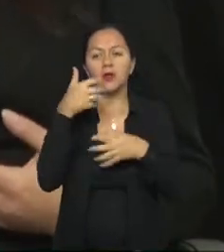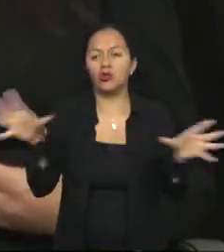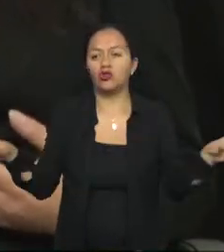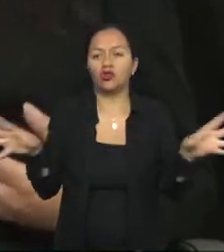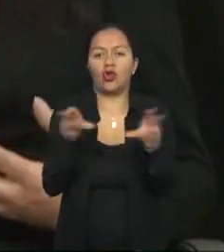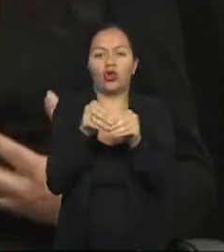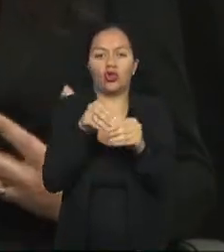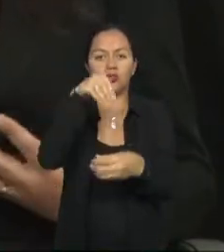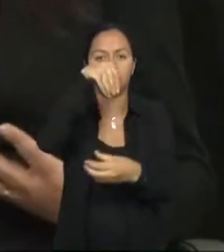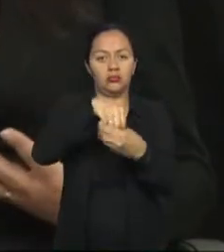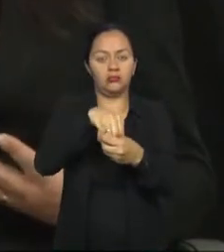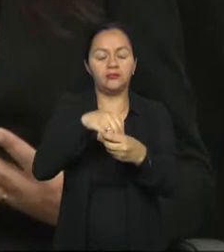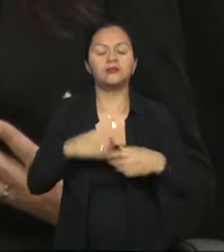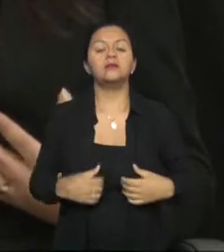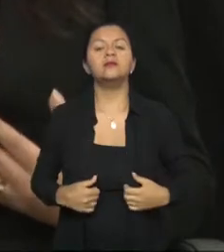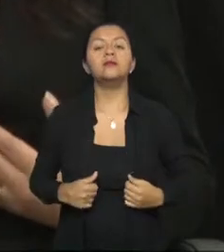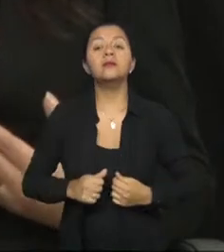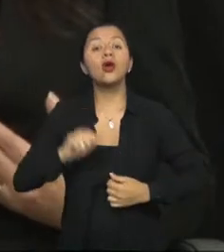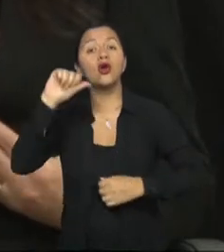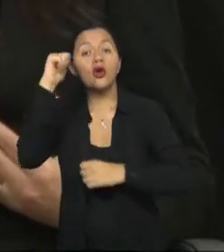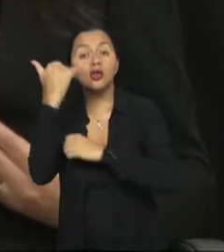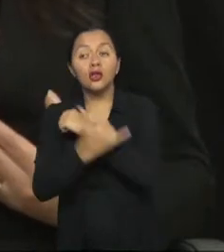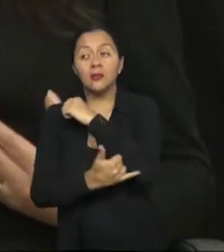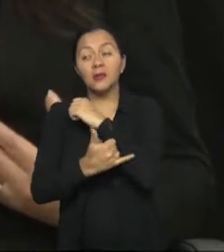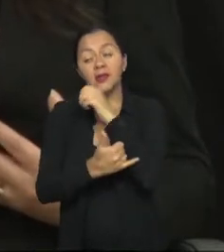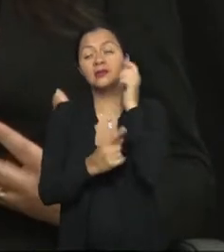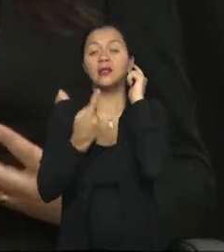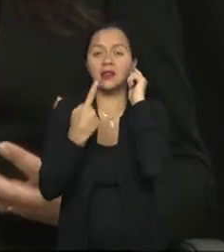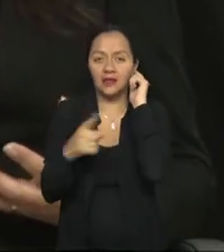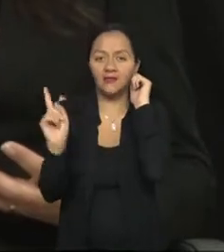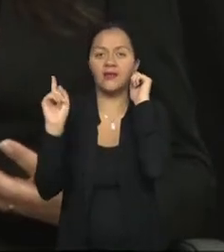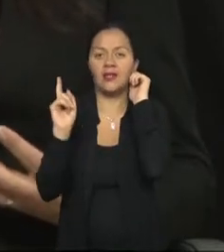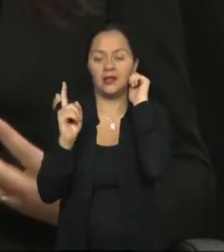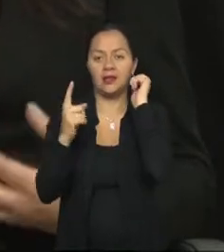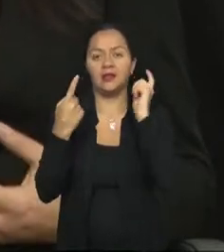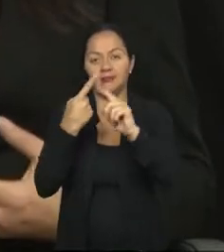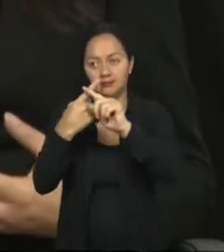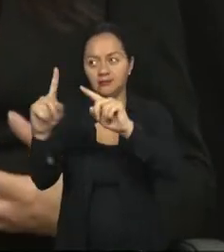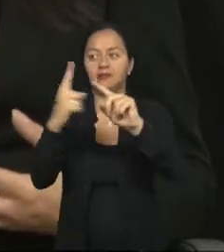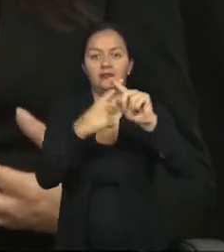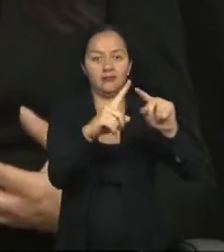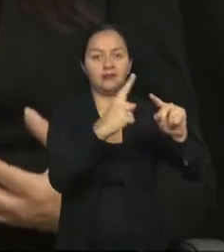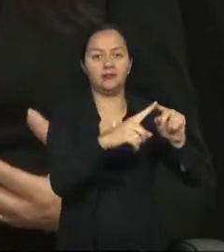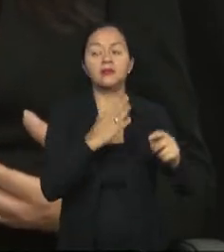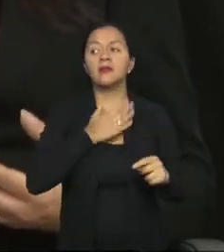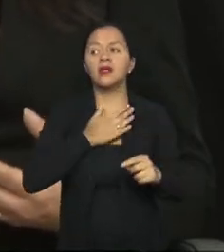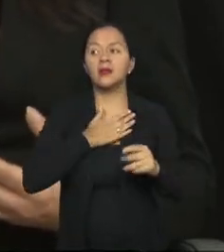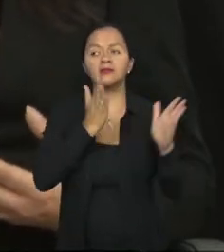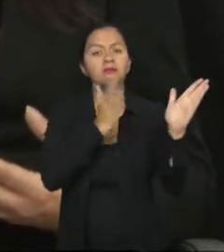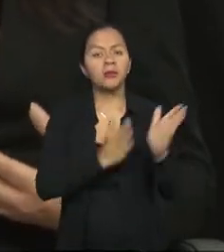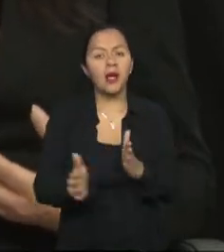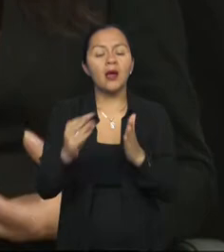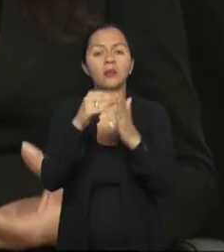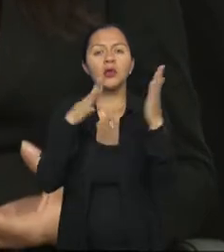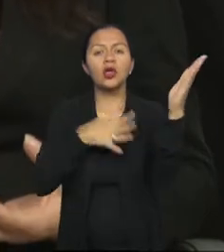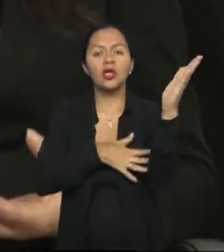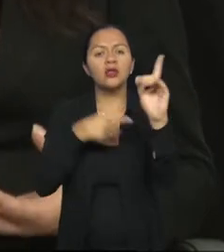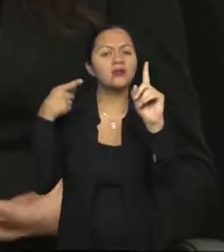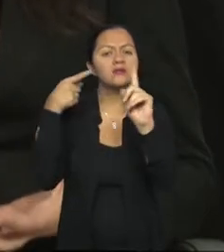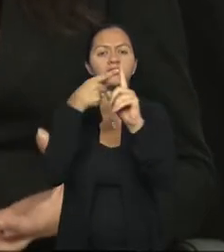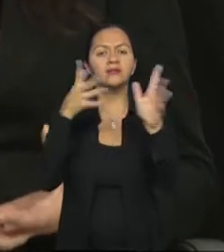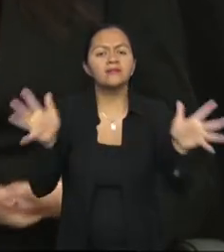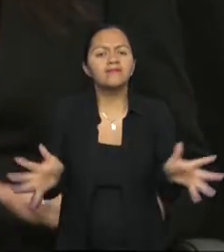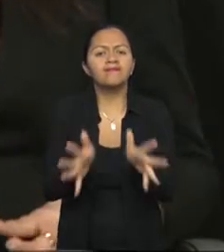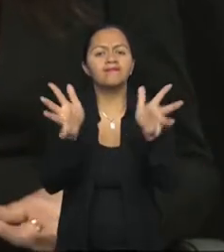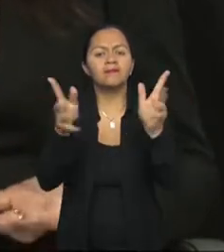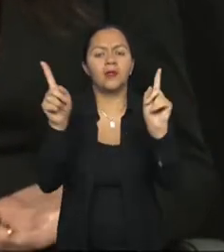totalidad. En el resto de países es un poco diferente. Nosotros, a través de nuestros proyectos, intentamos fomentar